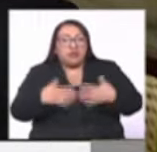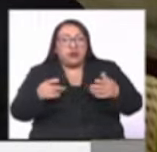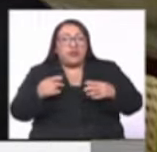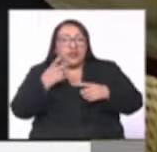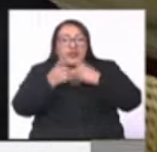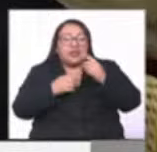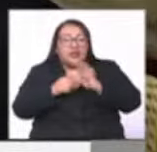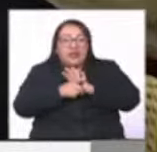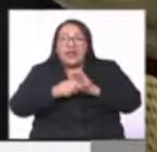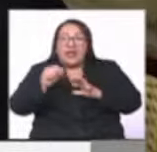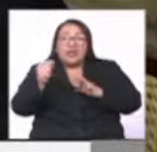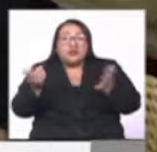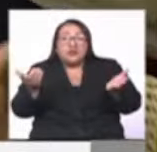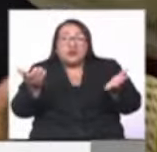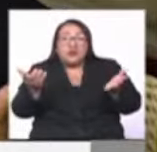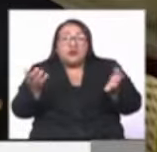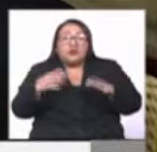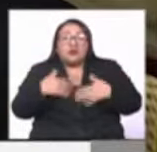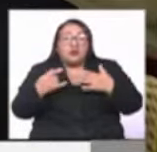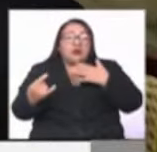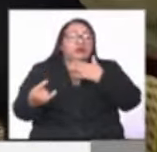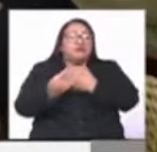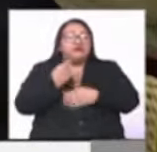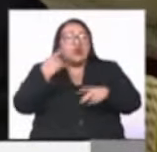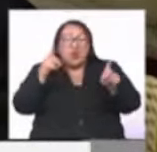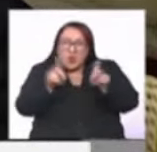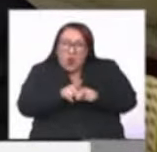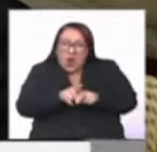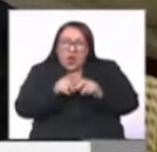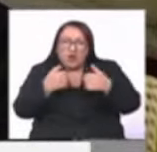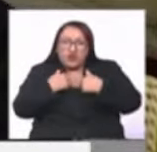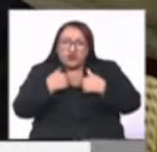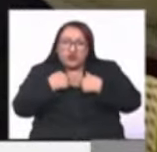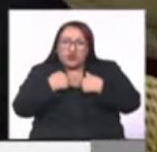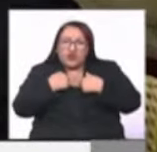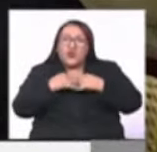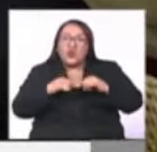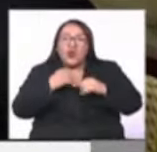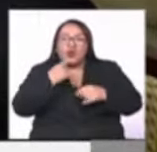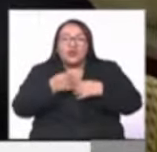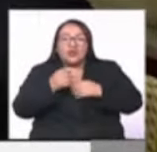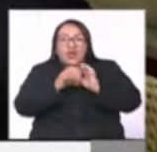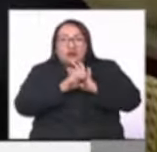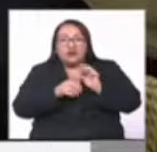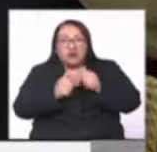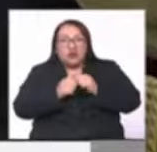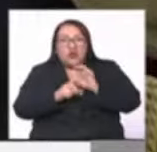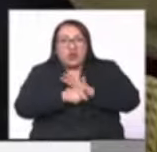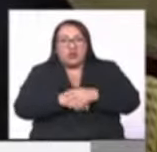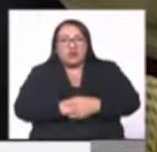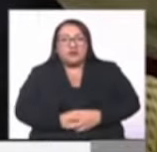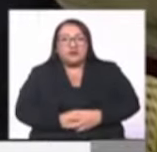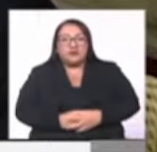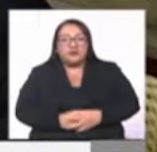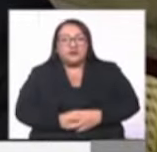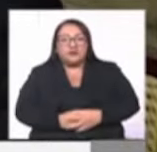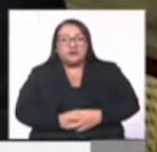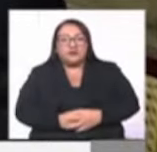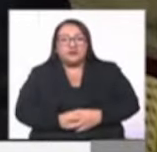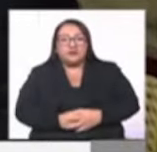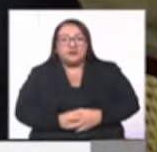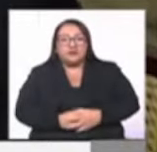declarar el derecho y que pueden ser acusados por interpretar la Constitución y las leyes el informe